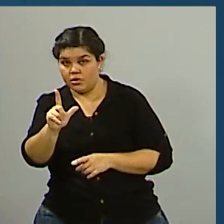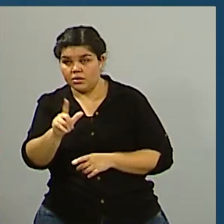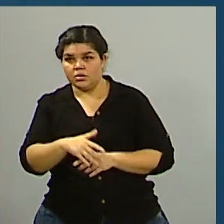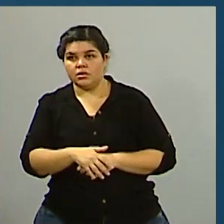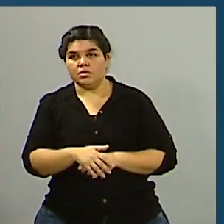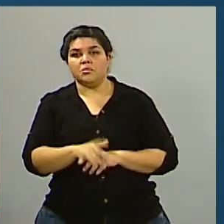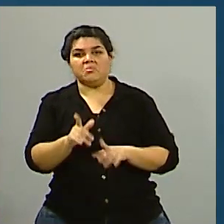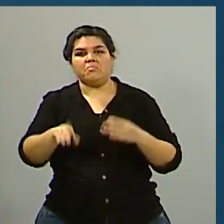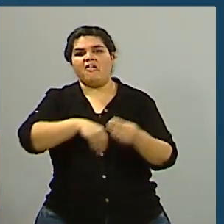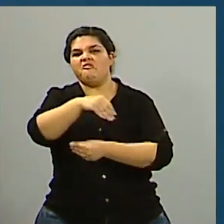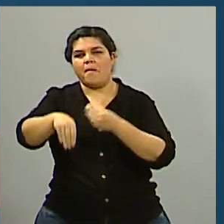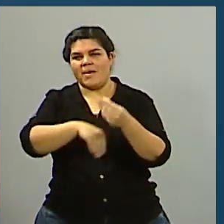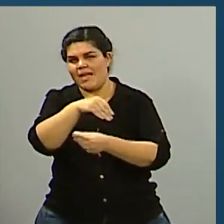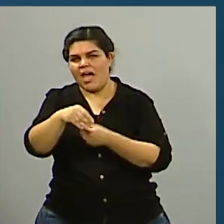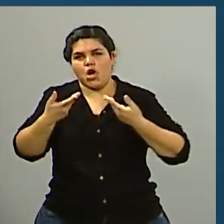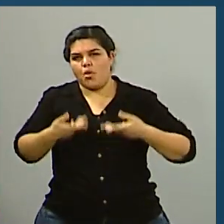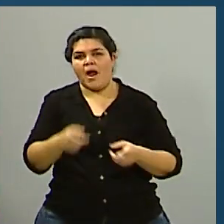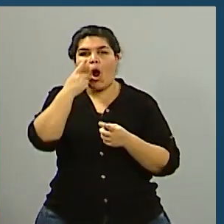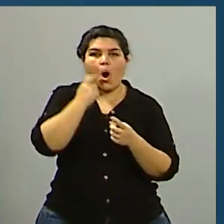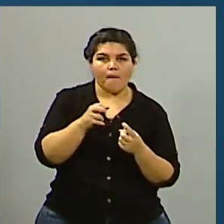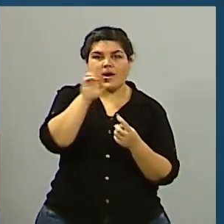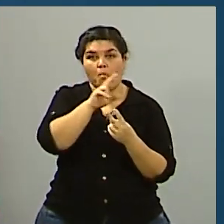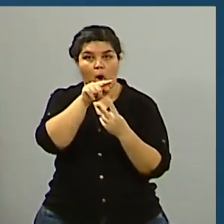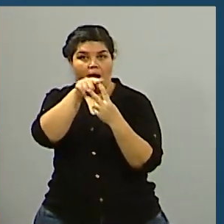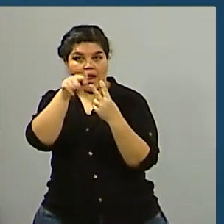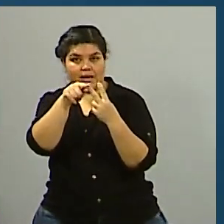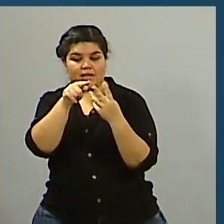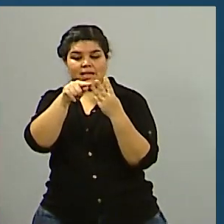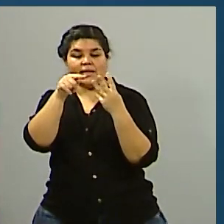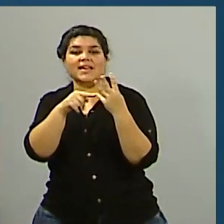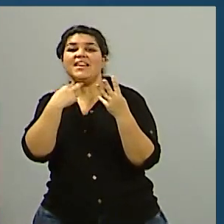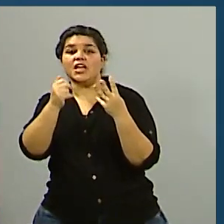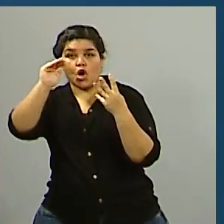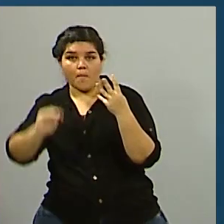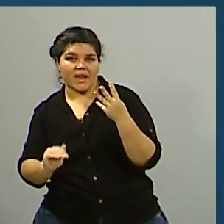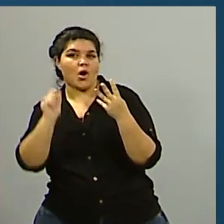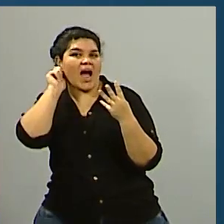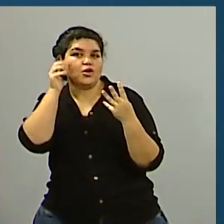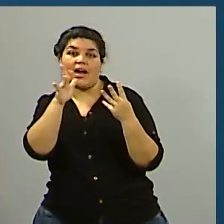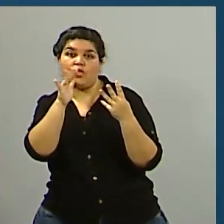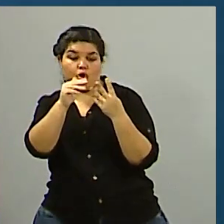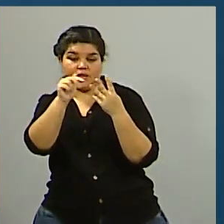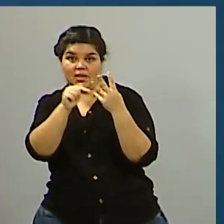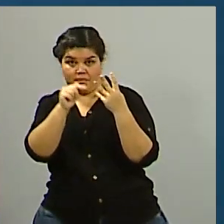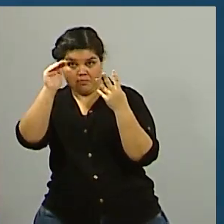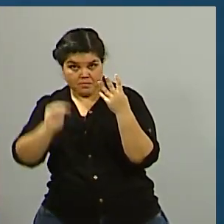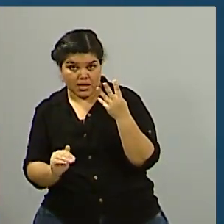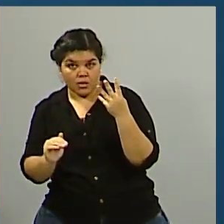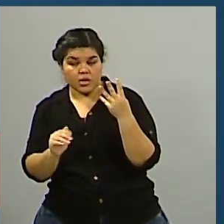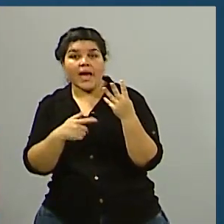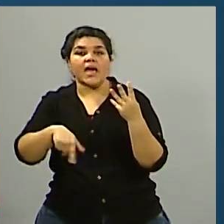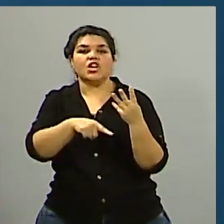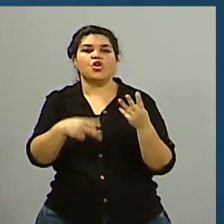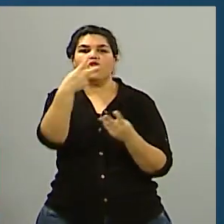una familia tipo, de un hombre, una mujer y 2 hijos menores de 14 años, podían recibir